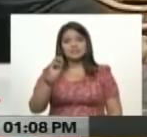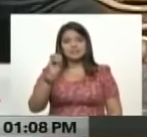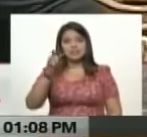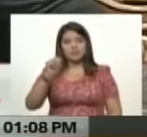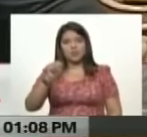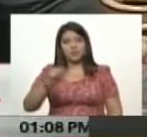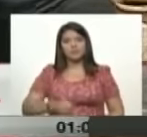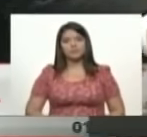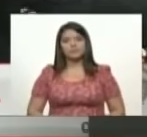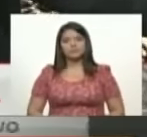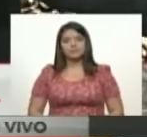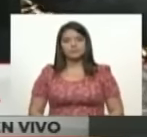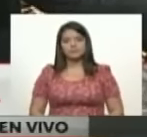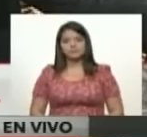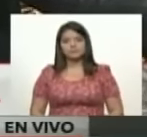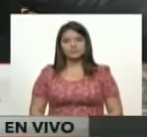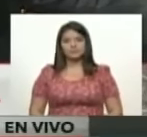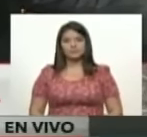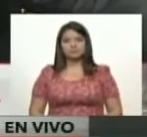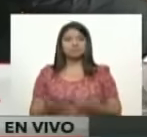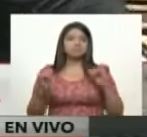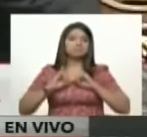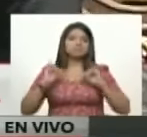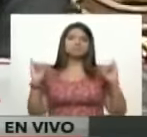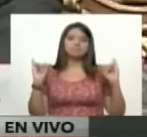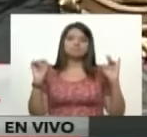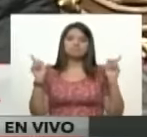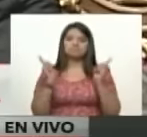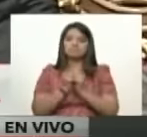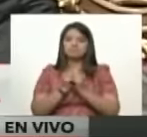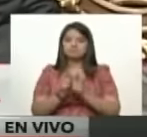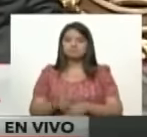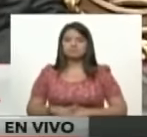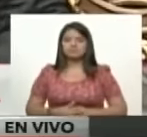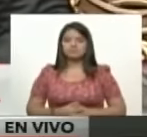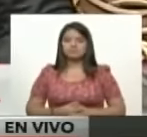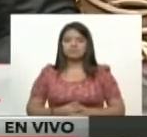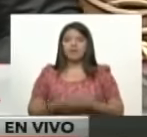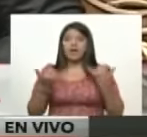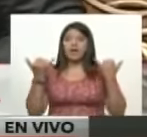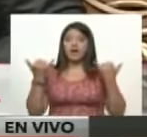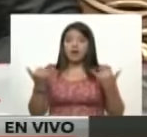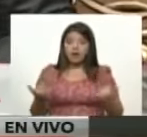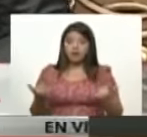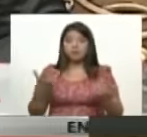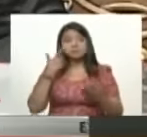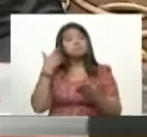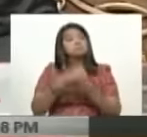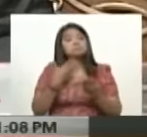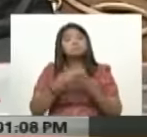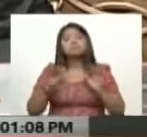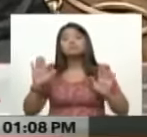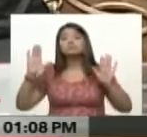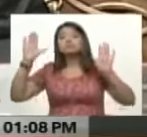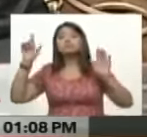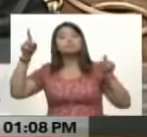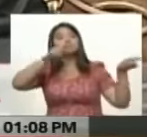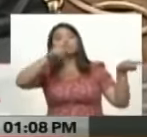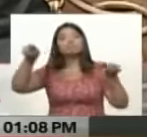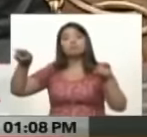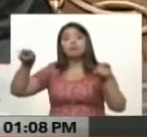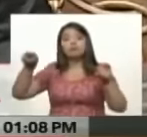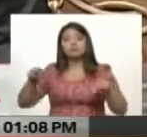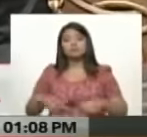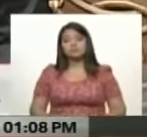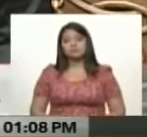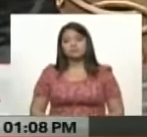Calzadilla. Es todo, ciudadano director. Ahora a someter la proposición en mesa.